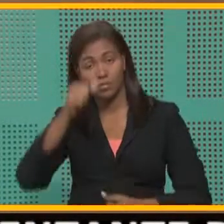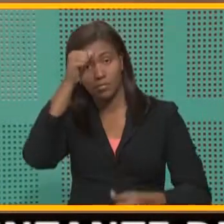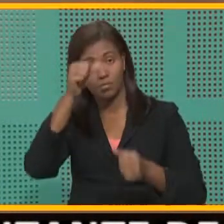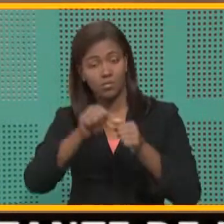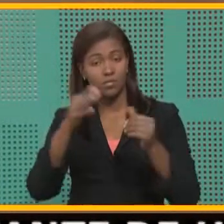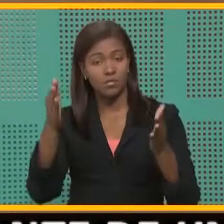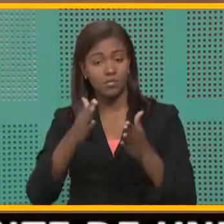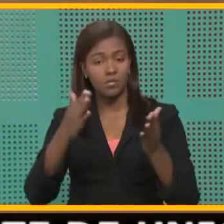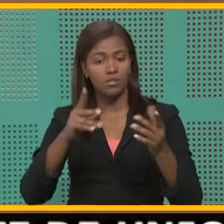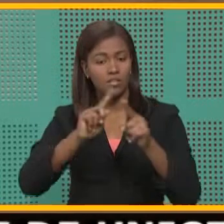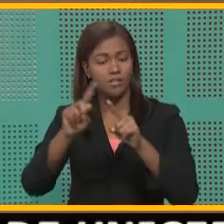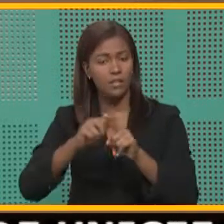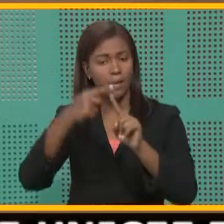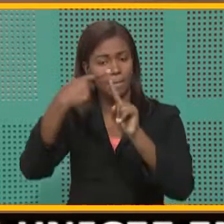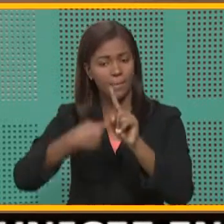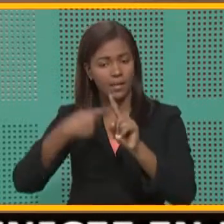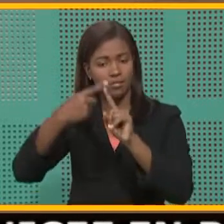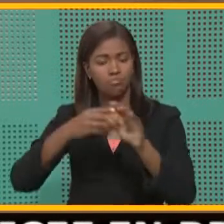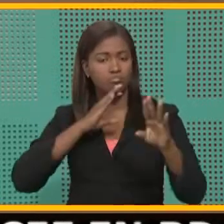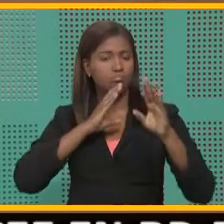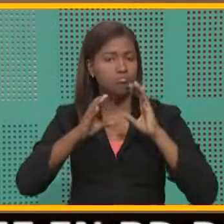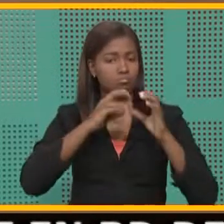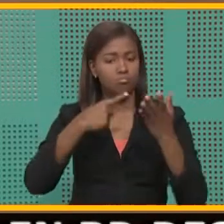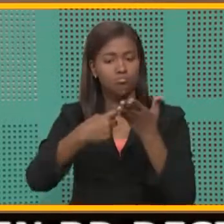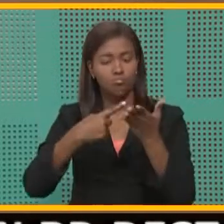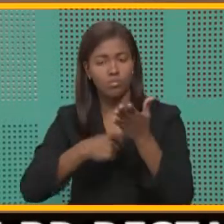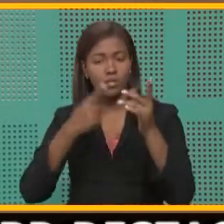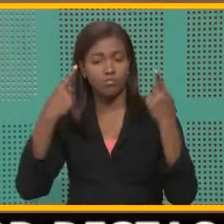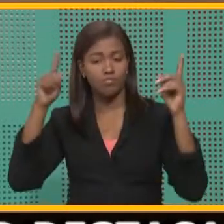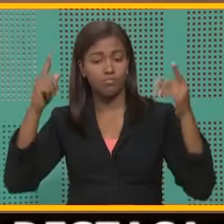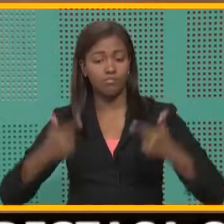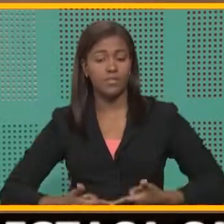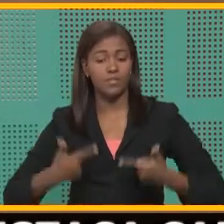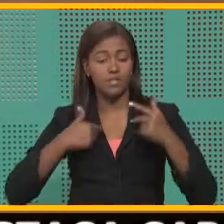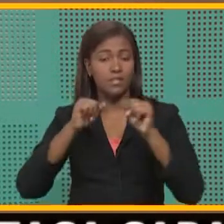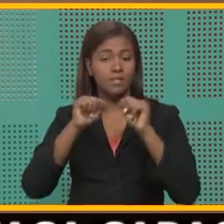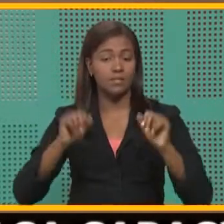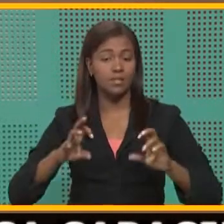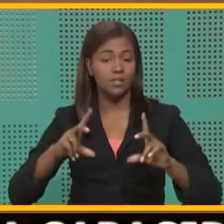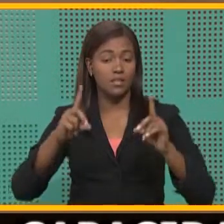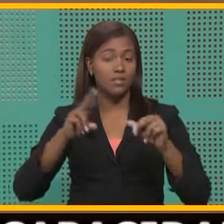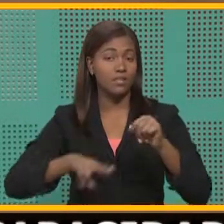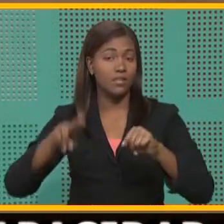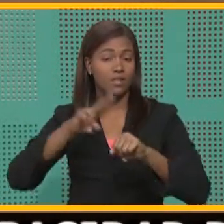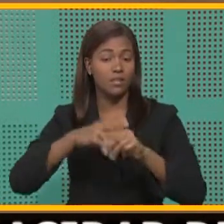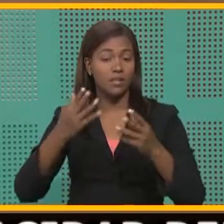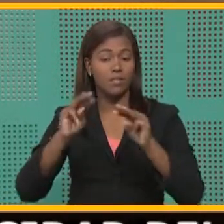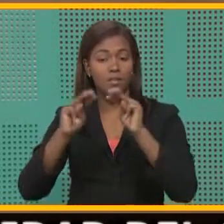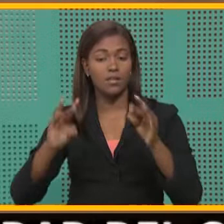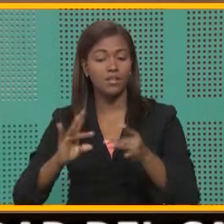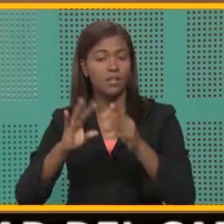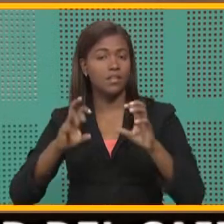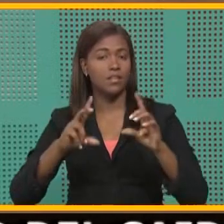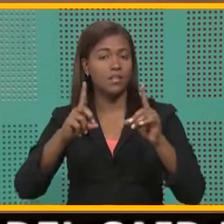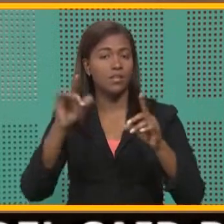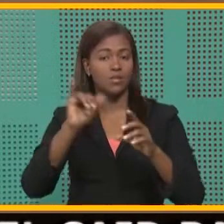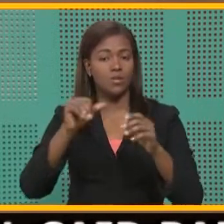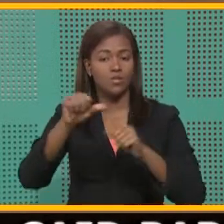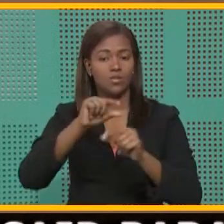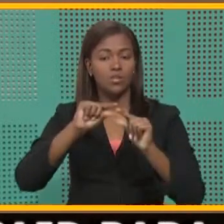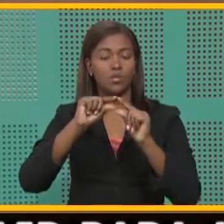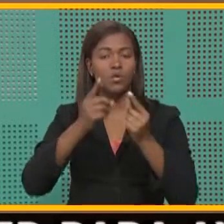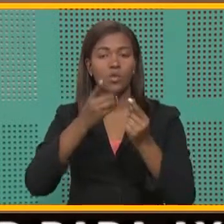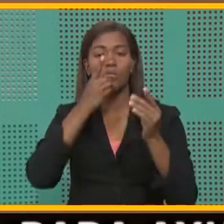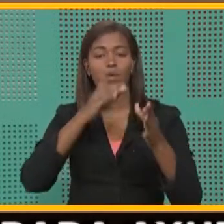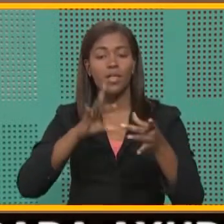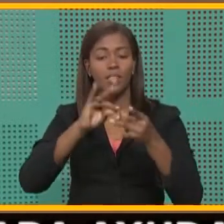Recordamos que tras varios meses de diálogo y análisis de la realidad del sistema educativo nacional, el Ministerio de Educación y la Asociación Dominicana